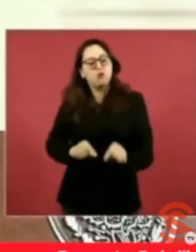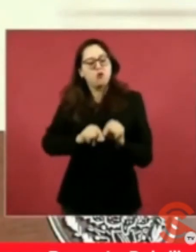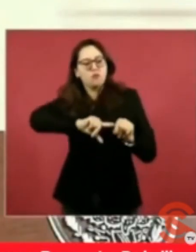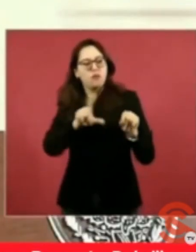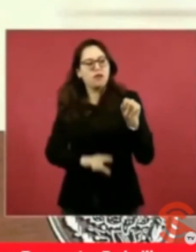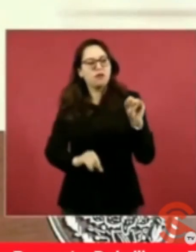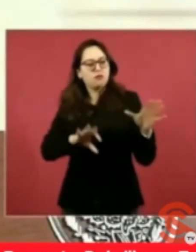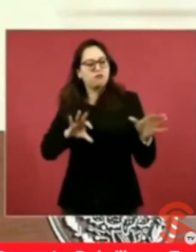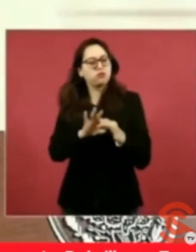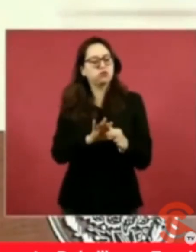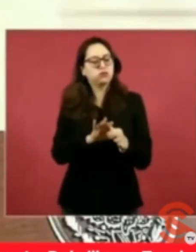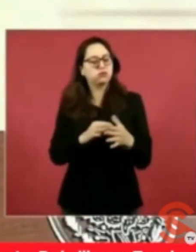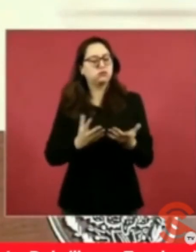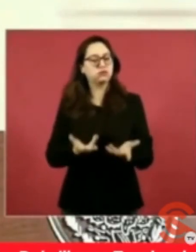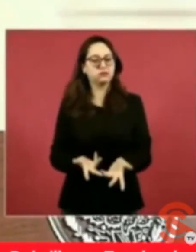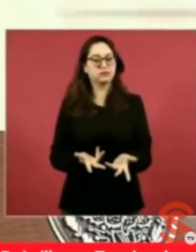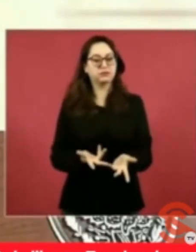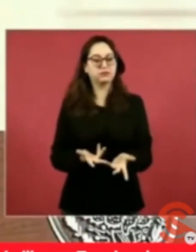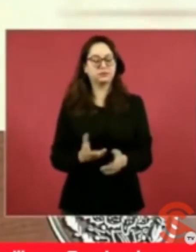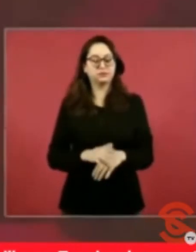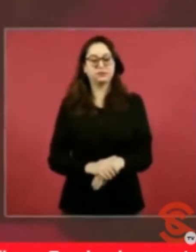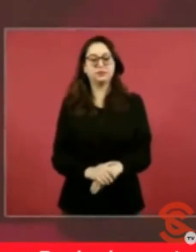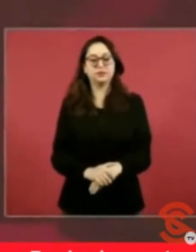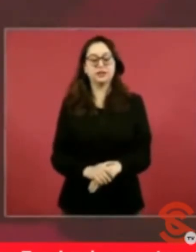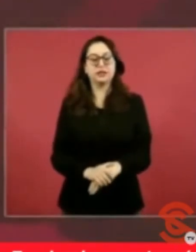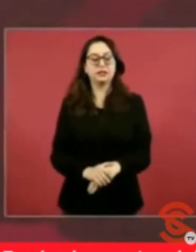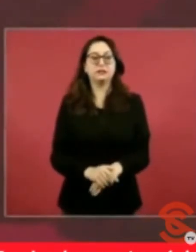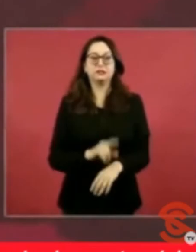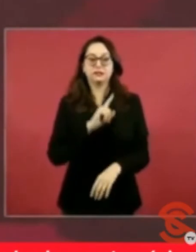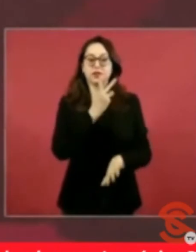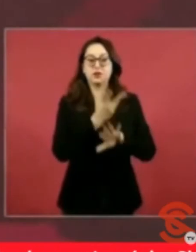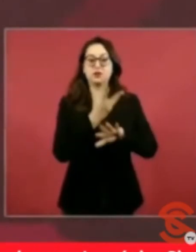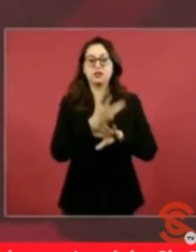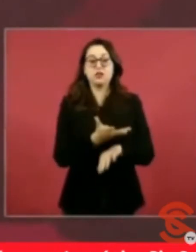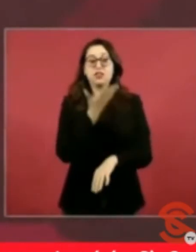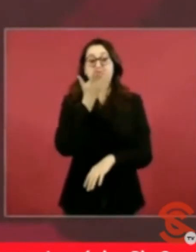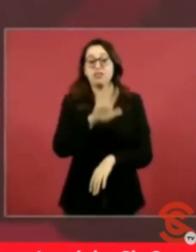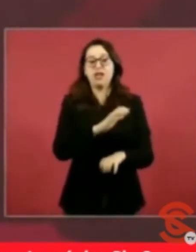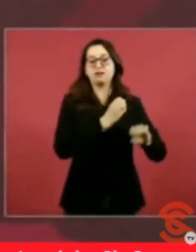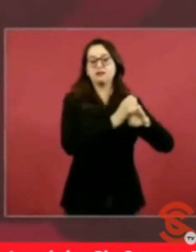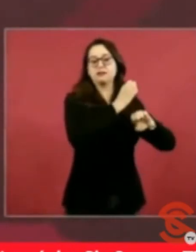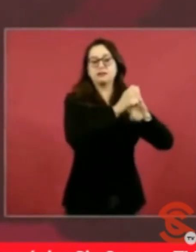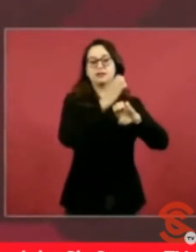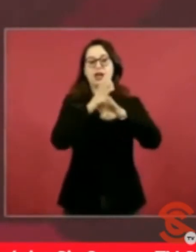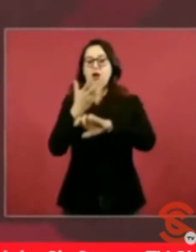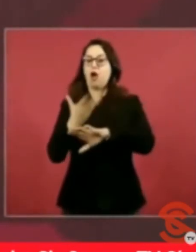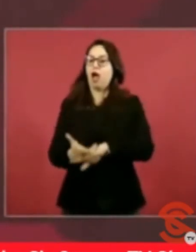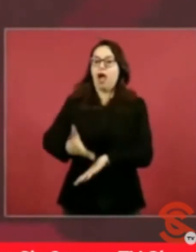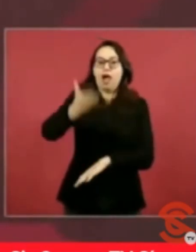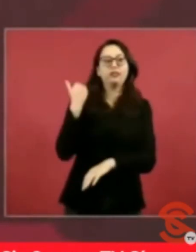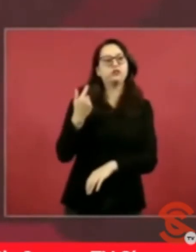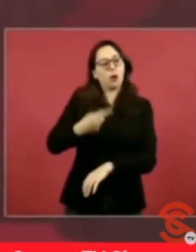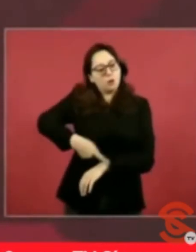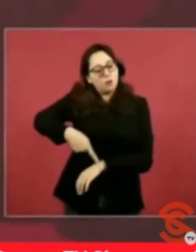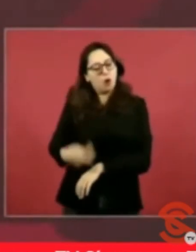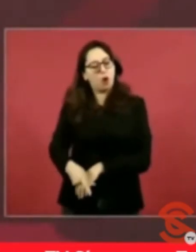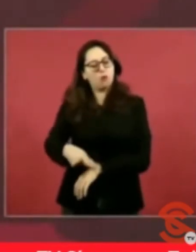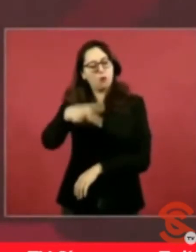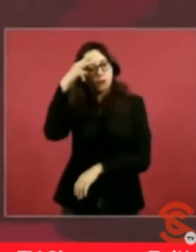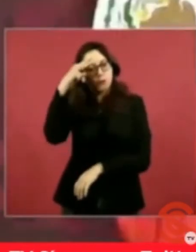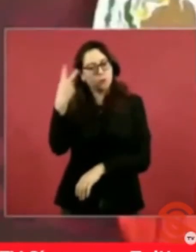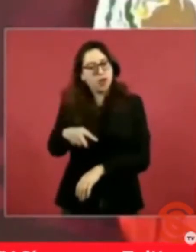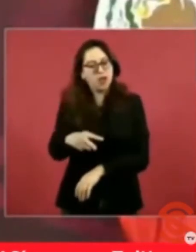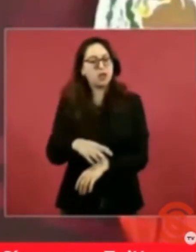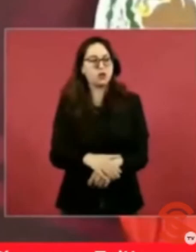como 10 estados de la Unión Americana. Y se le olvida de que hay 40